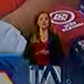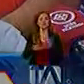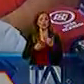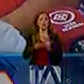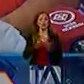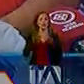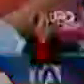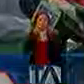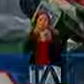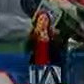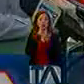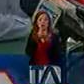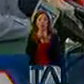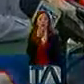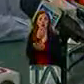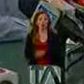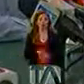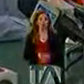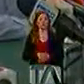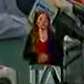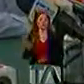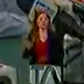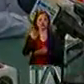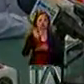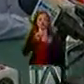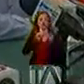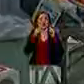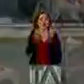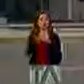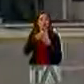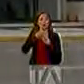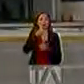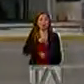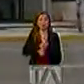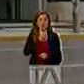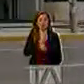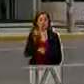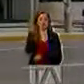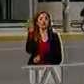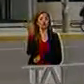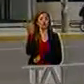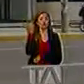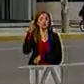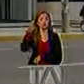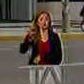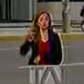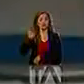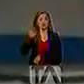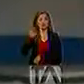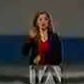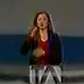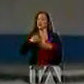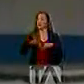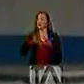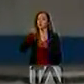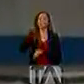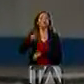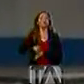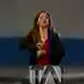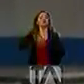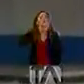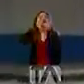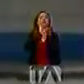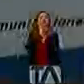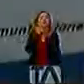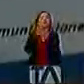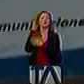siendo empresa pública. Para el representante del colectivo de los extrabajadores y jubilados de CNT, es necesario además aclarar los